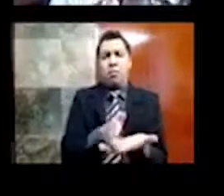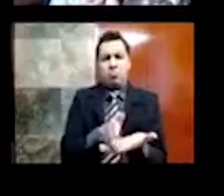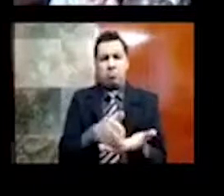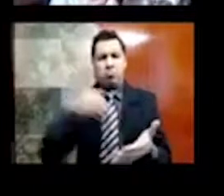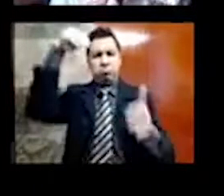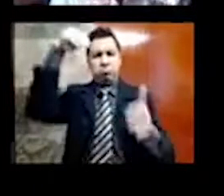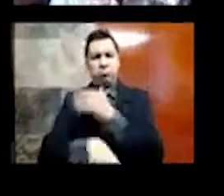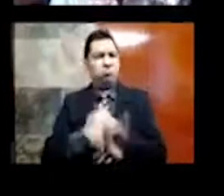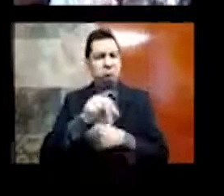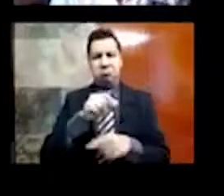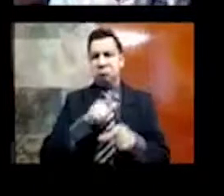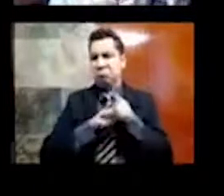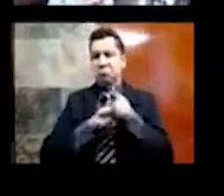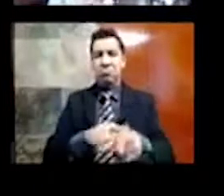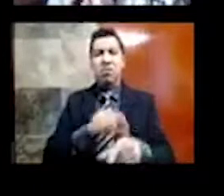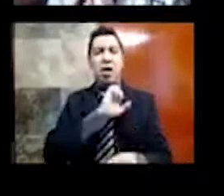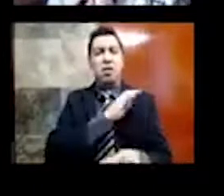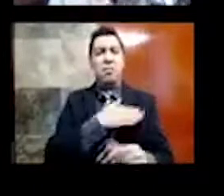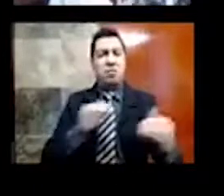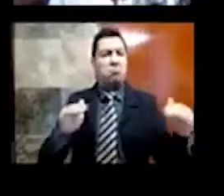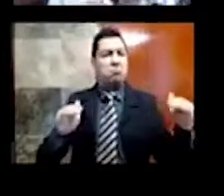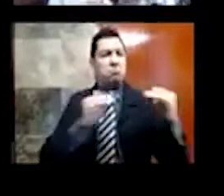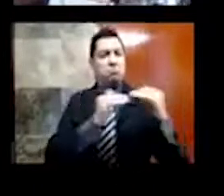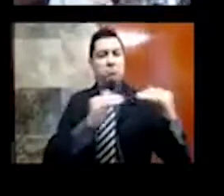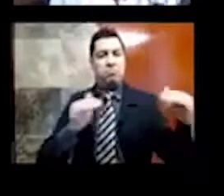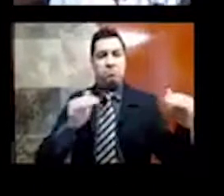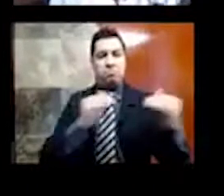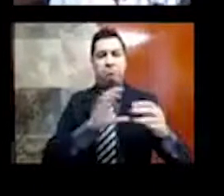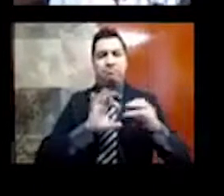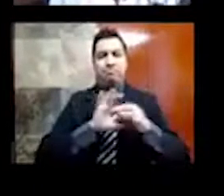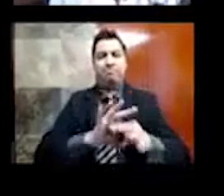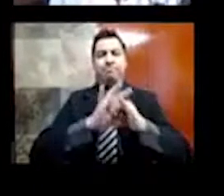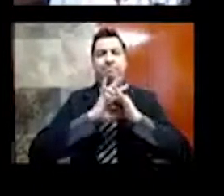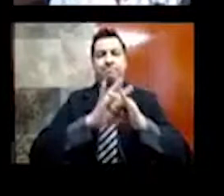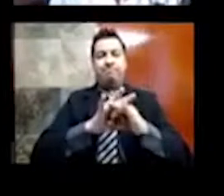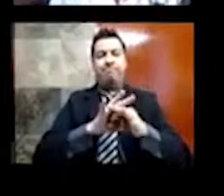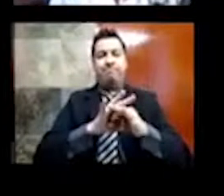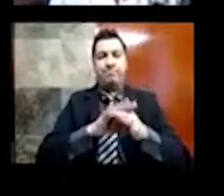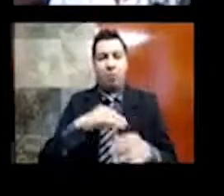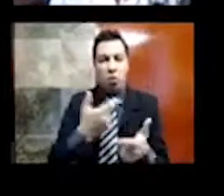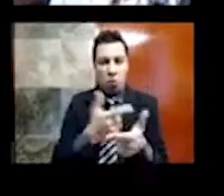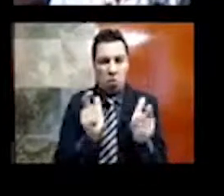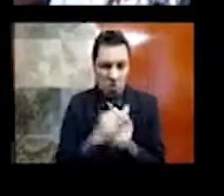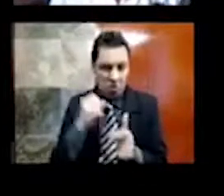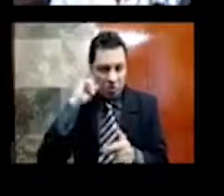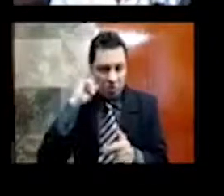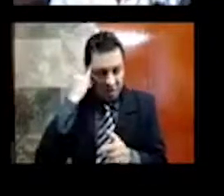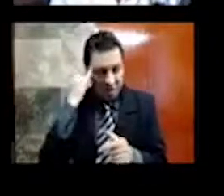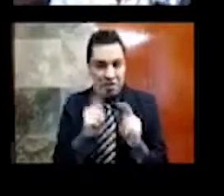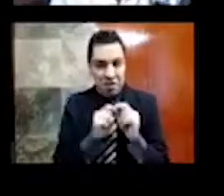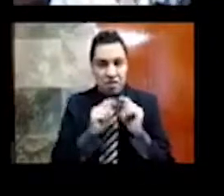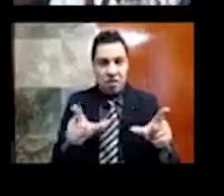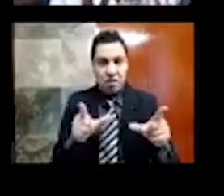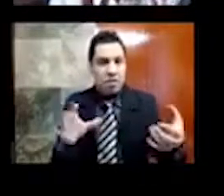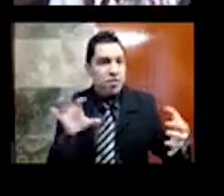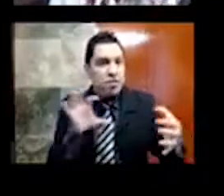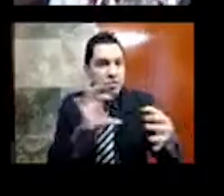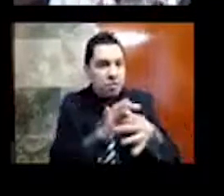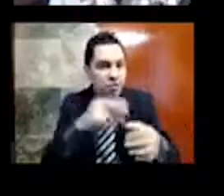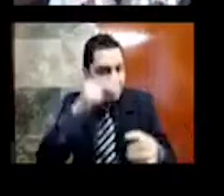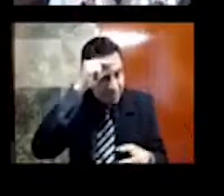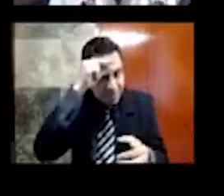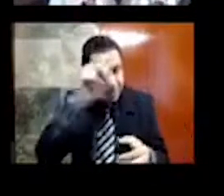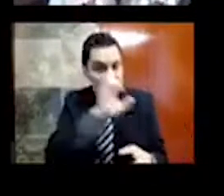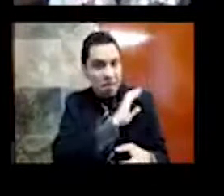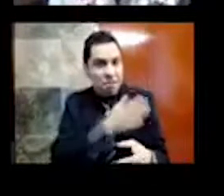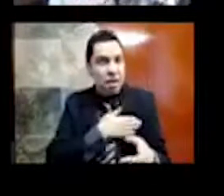Los encomenderos tlaxcaltecas eran indígenas tlaxcaltecas. O sea que y van a ser